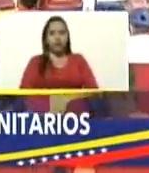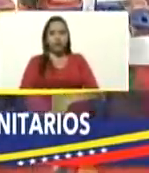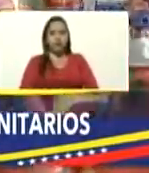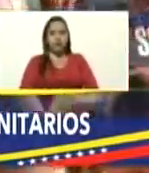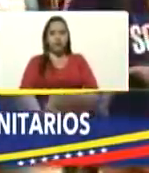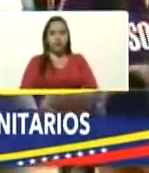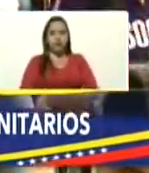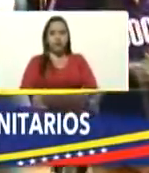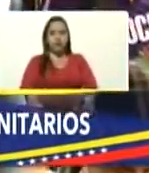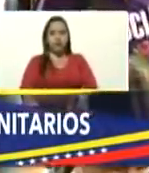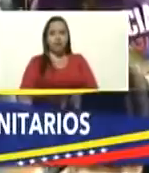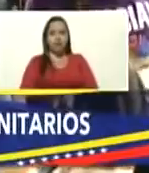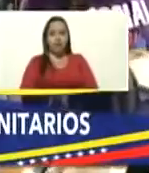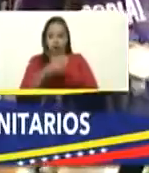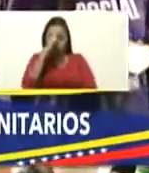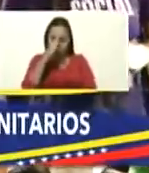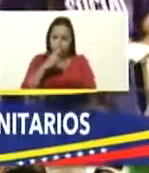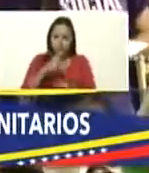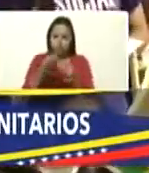a la moral,